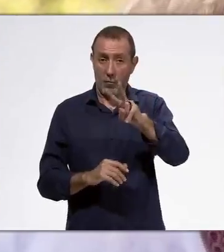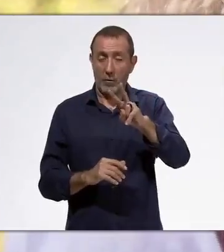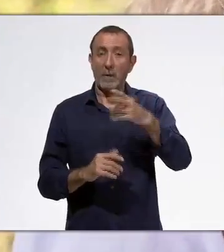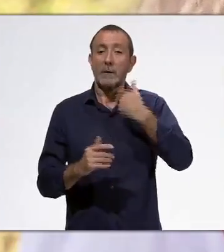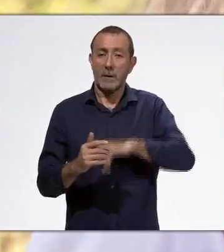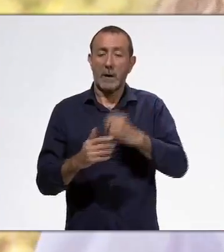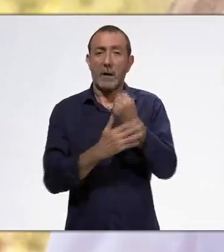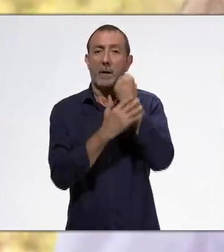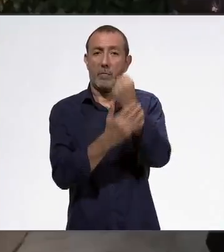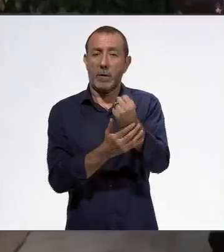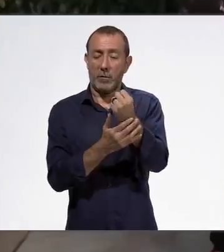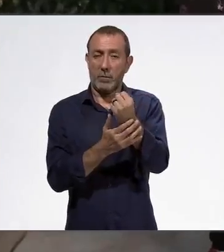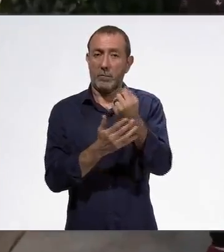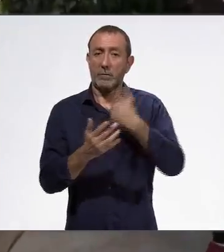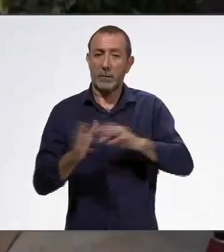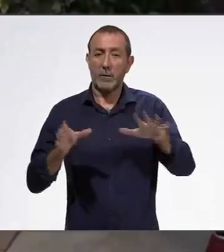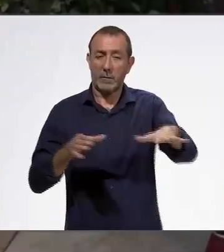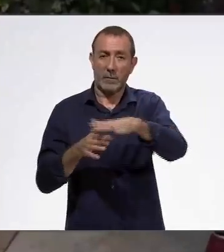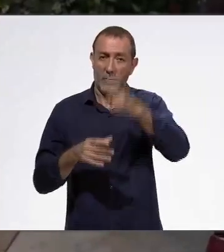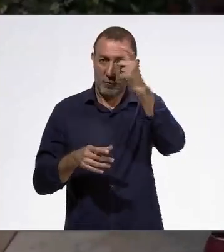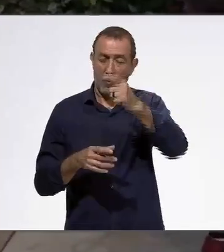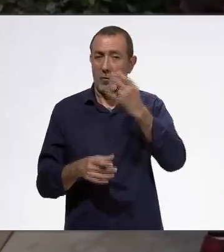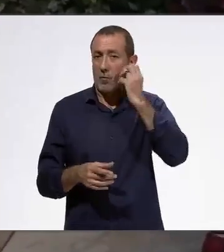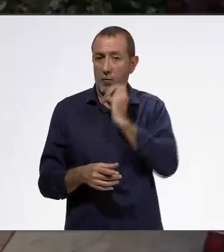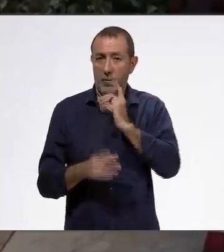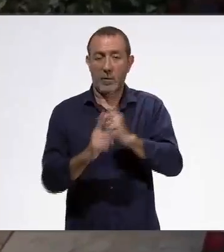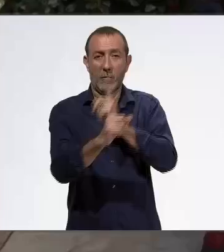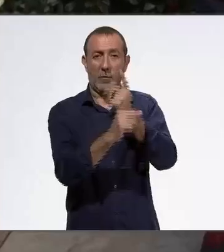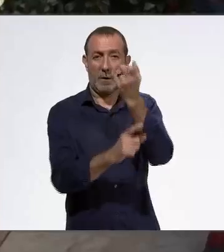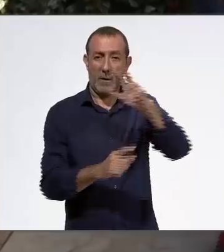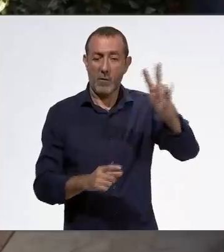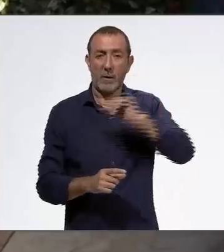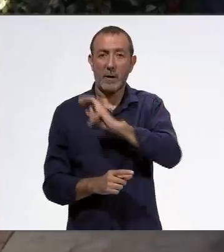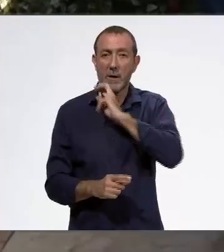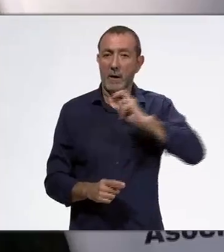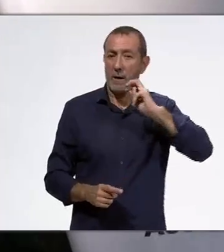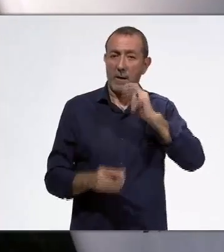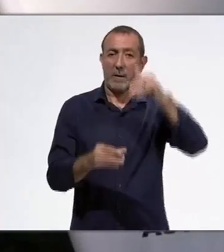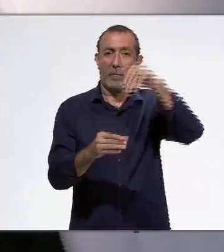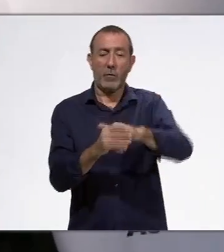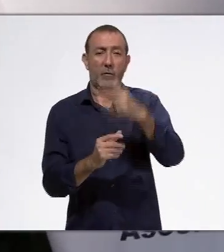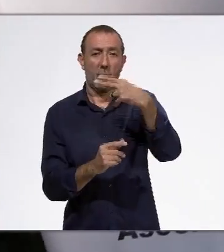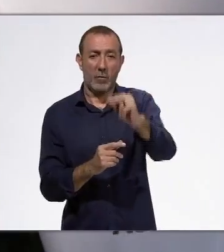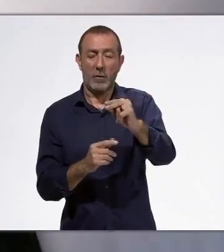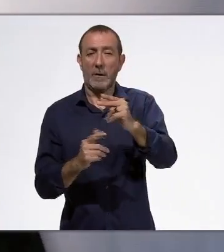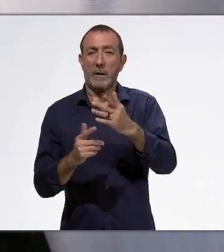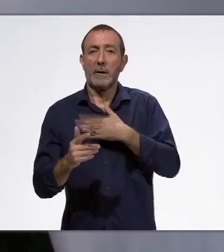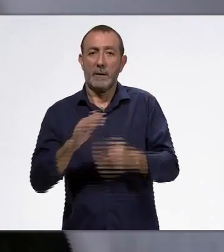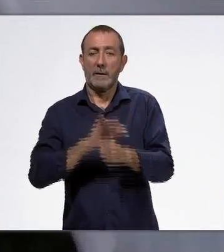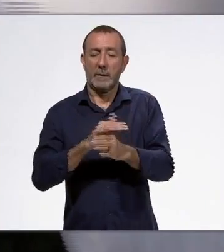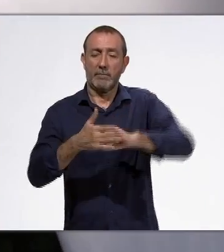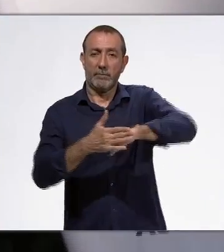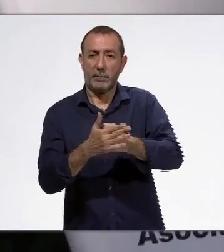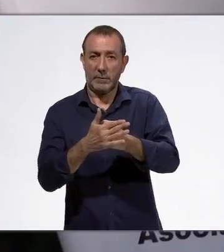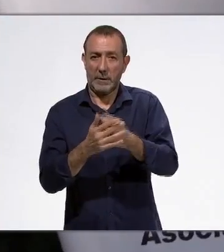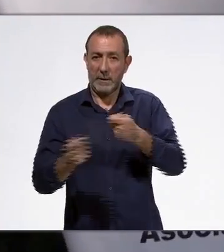haya apoyado explica al pueblo cubano frente a Estados Unidos a Israel que votaron en contra de poner fin al bloqueo